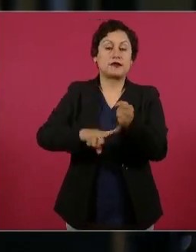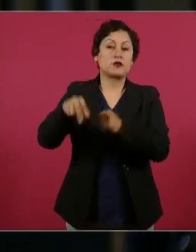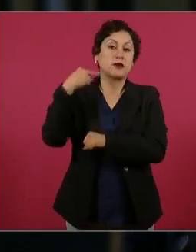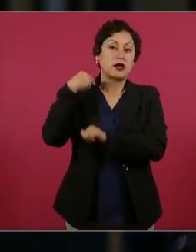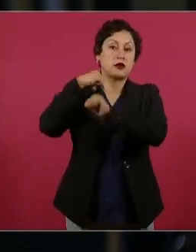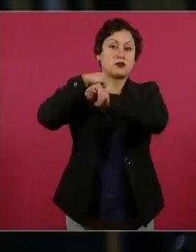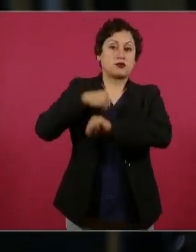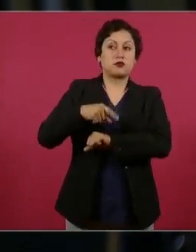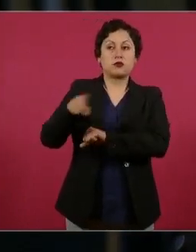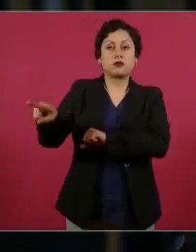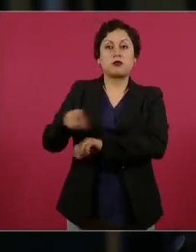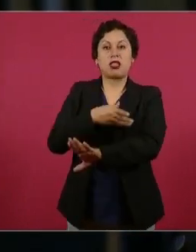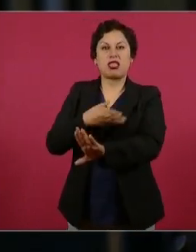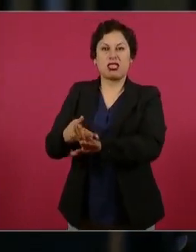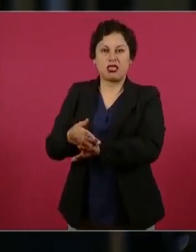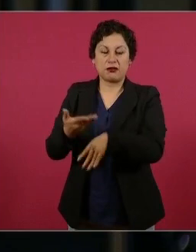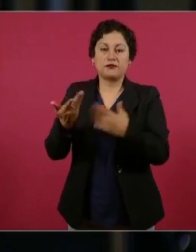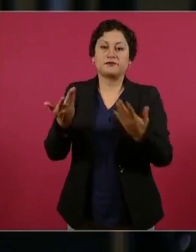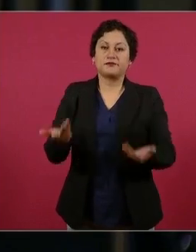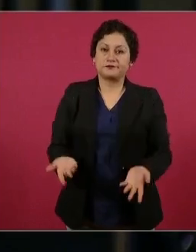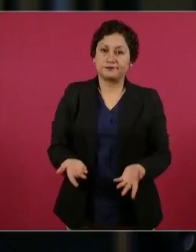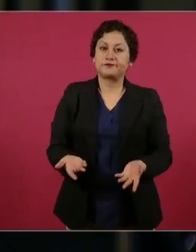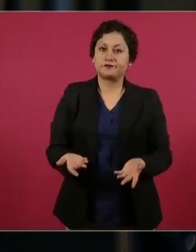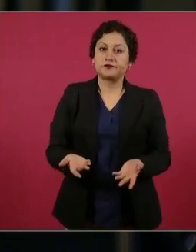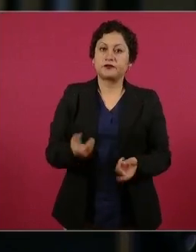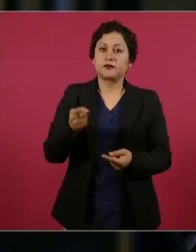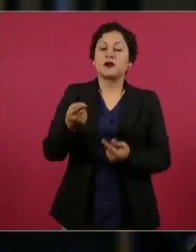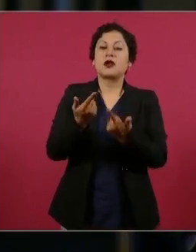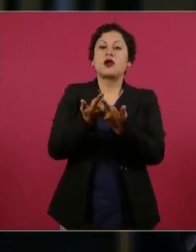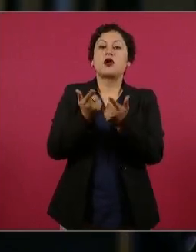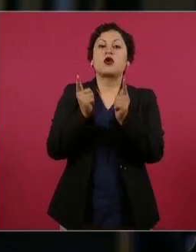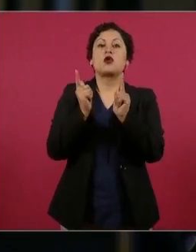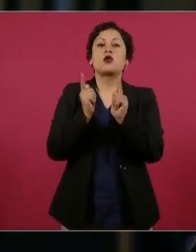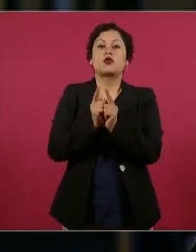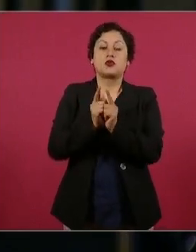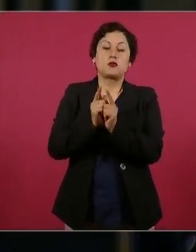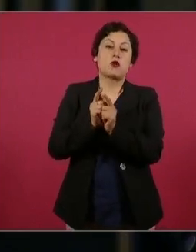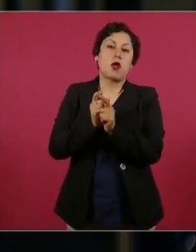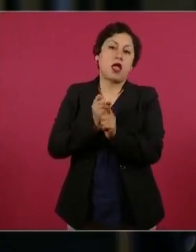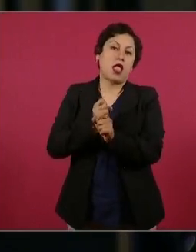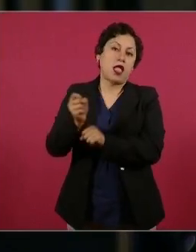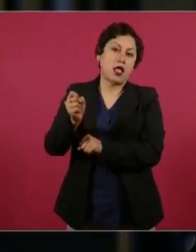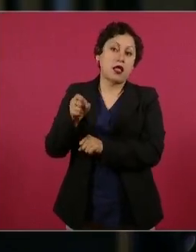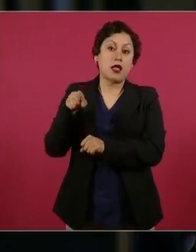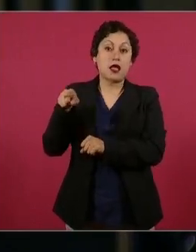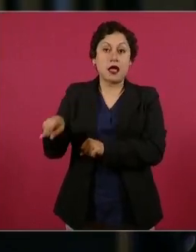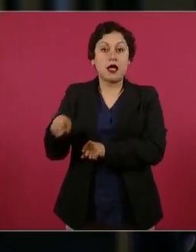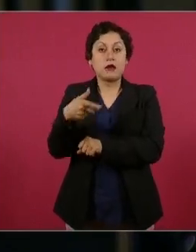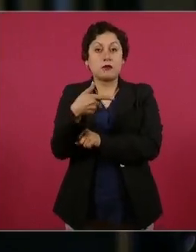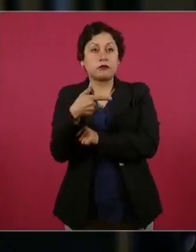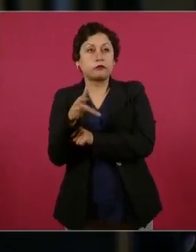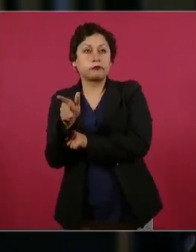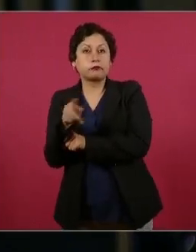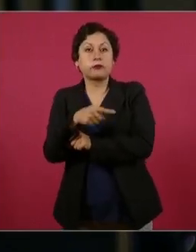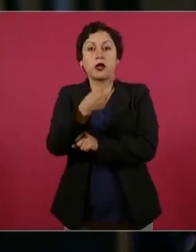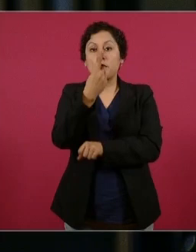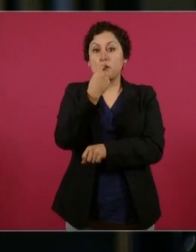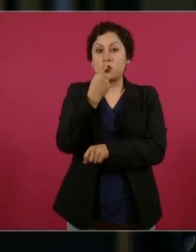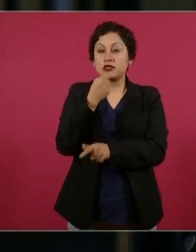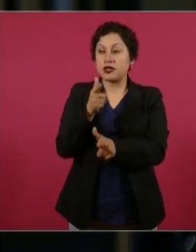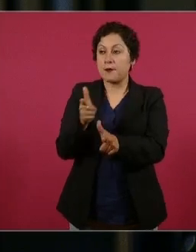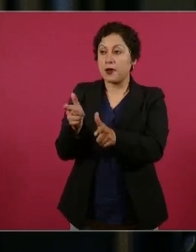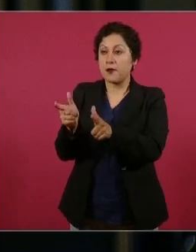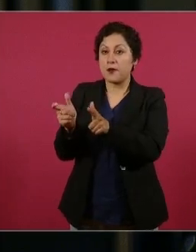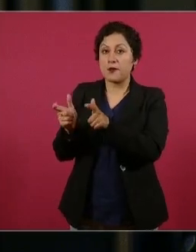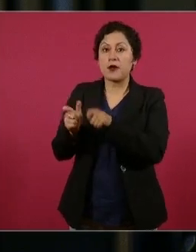No solo con grupos antimotines, los pobladores grabaron a los policías disparando. En este evento